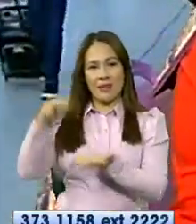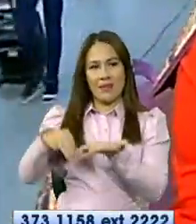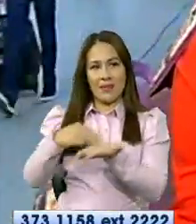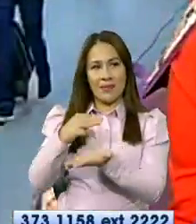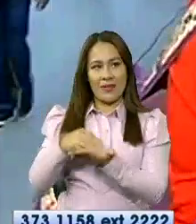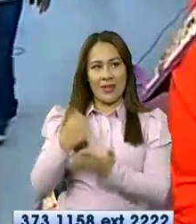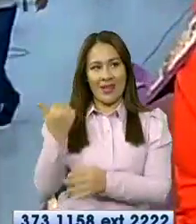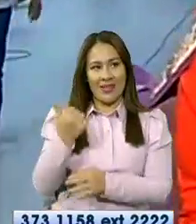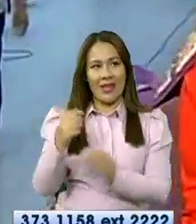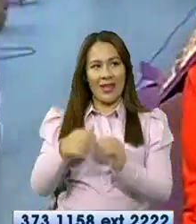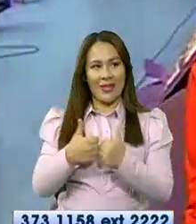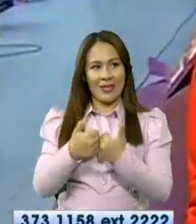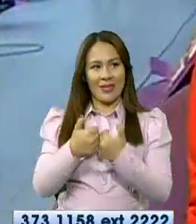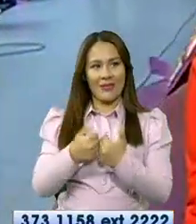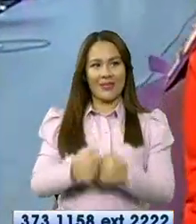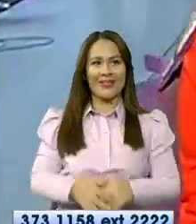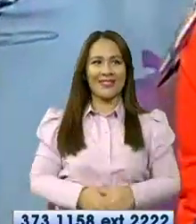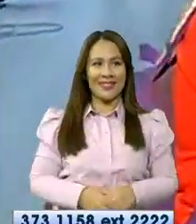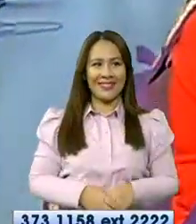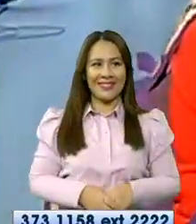novio? Ah, claro, con mi novio, sí.